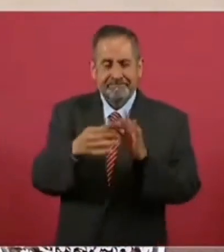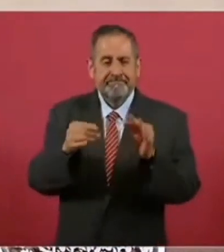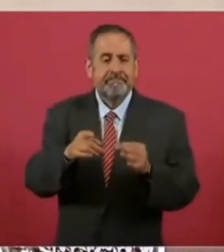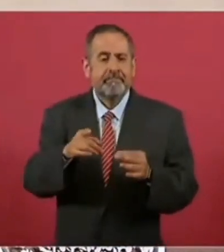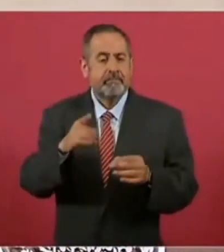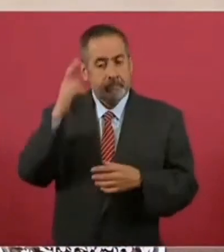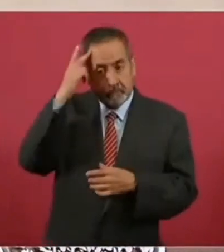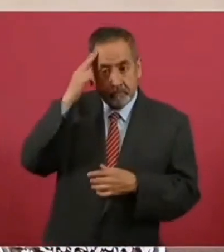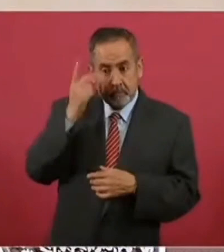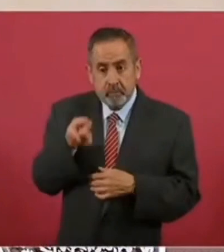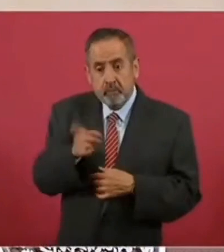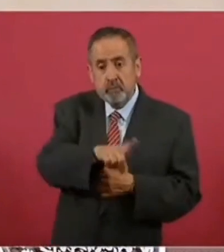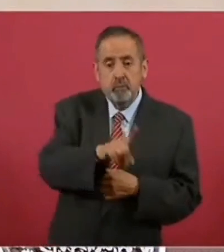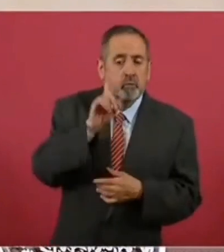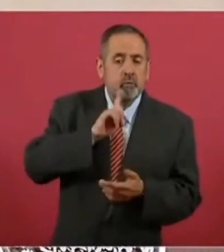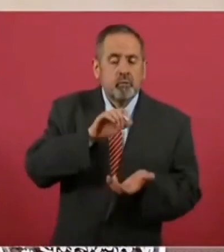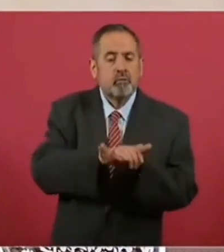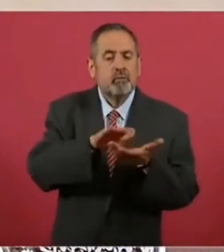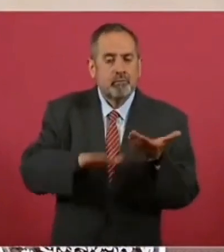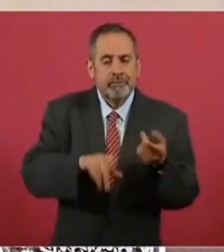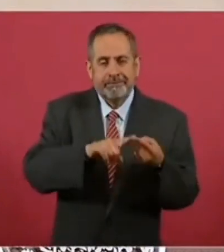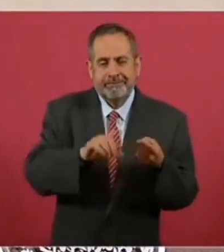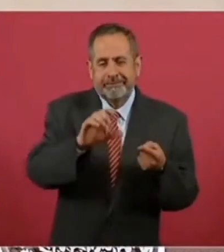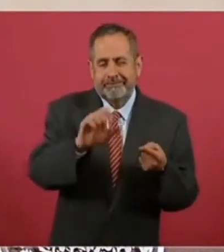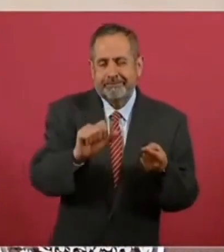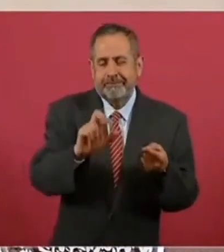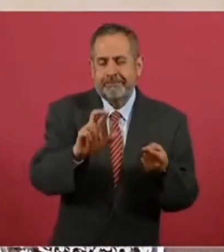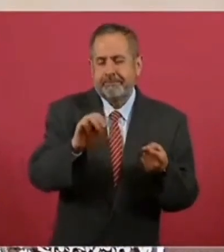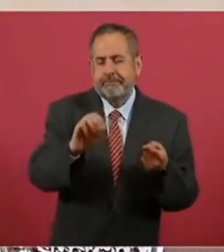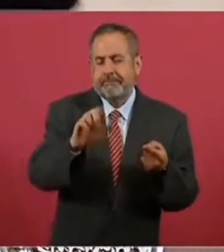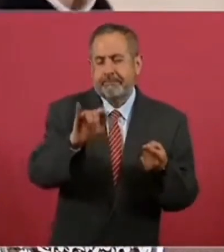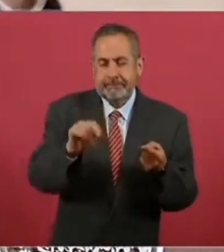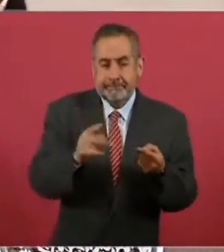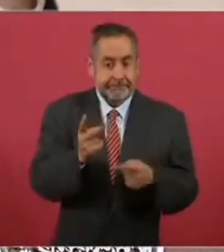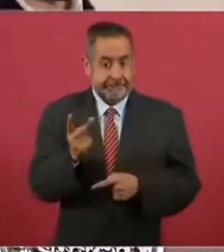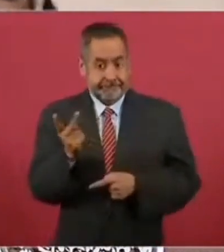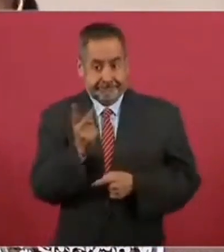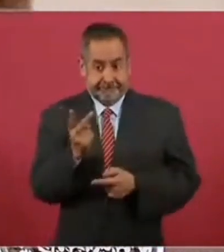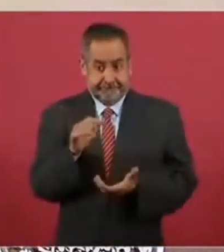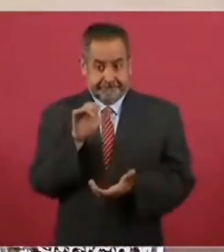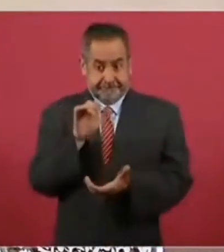de Porfirio Díaz, de Carmelita. Cuando se casan,